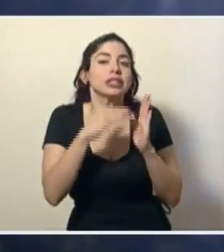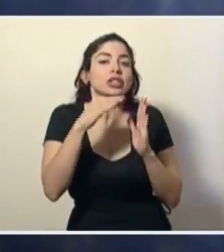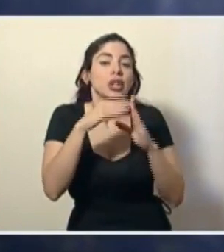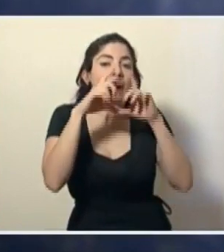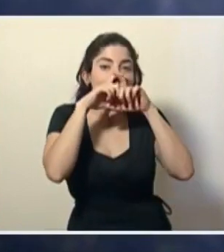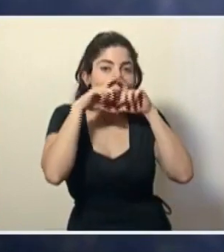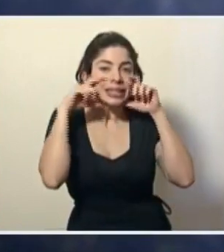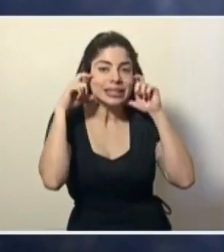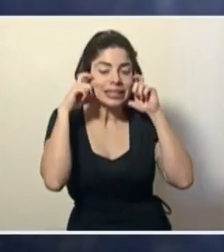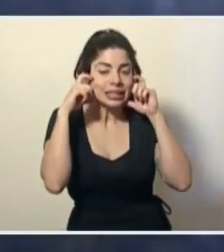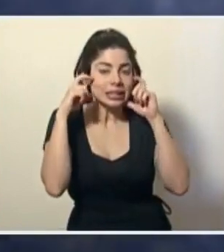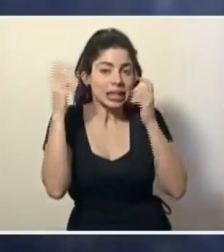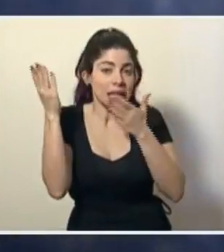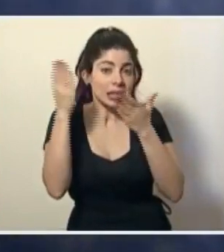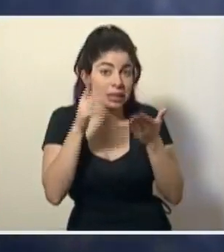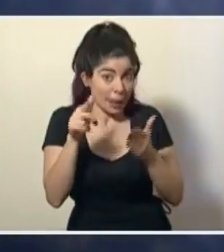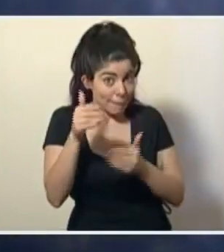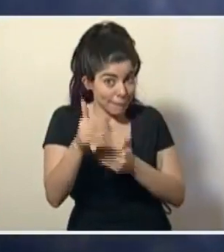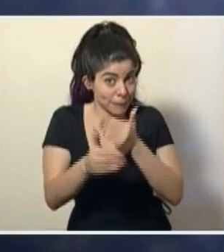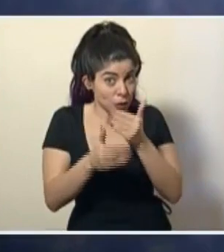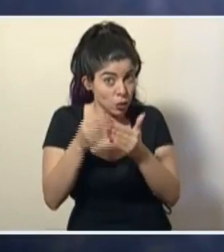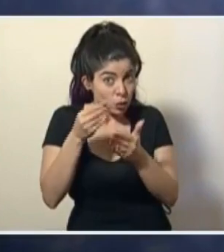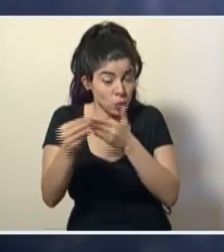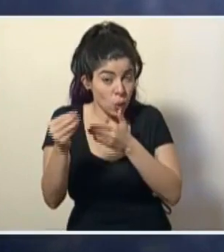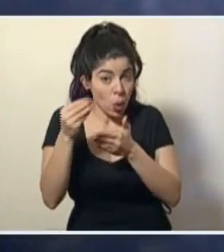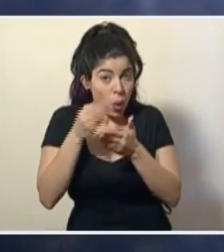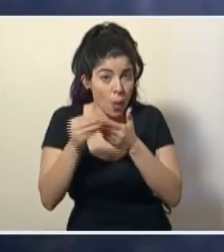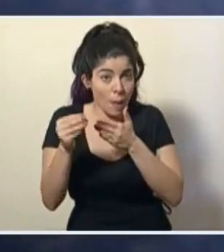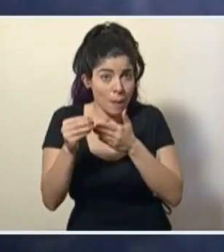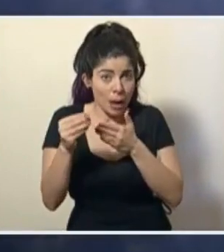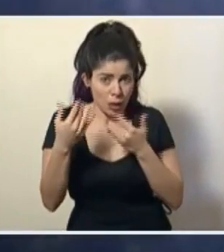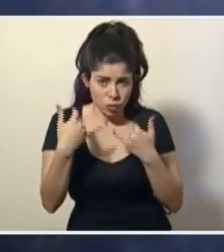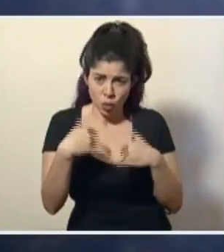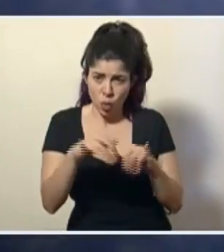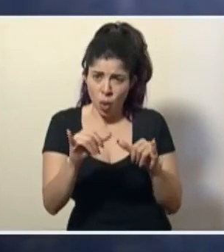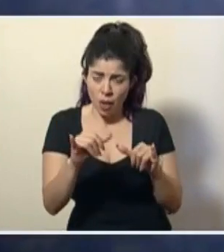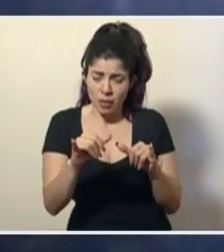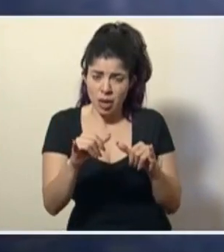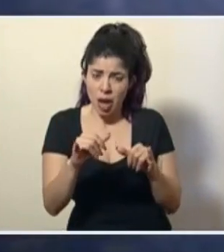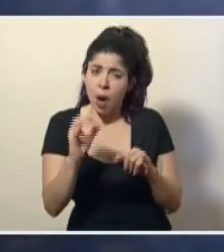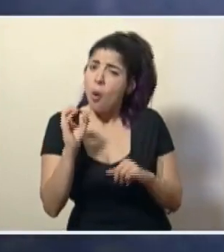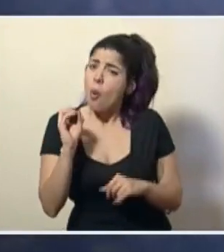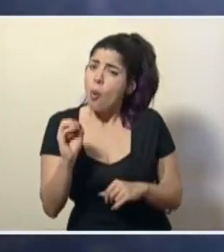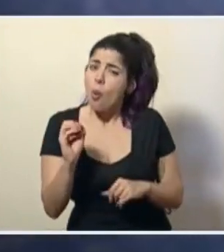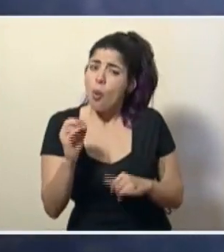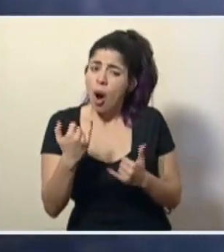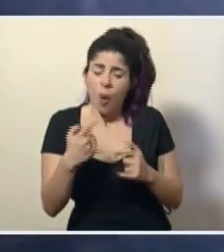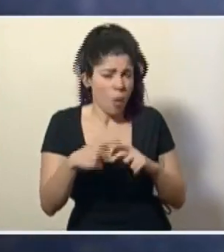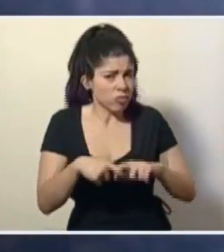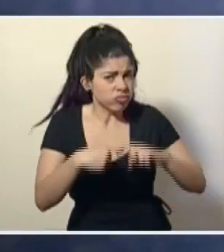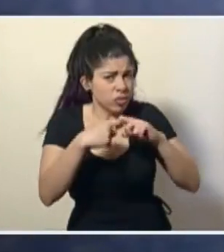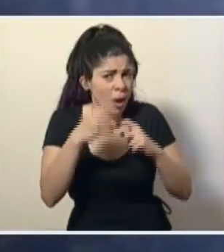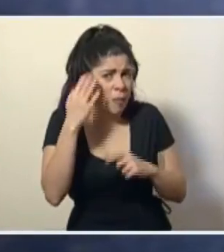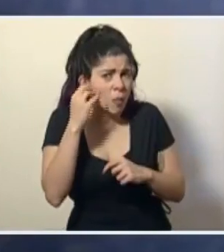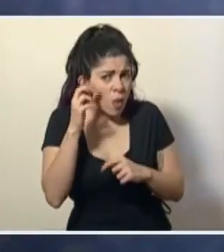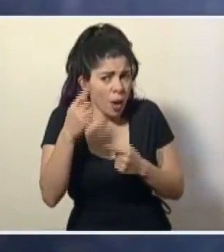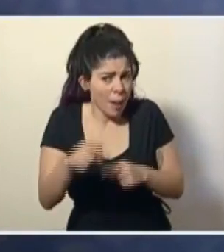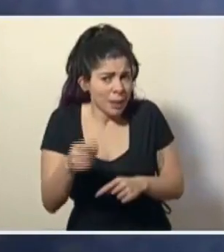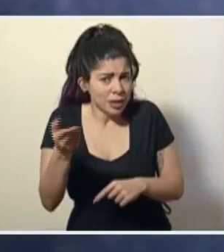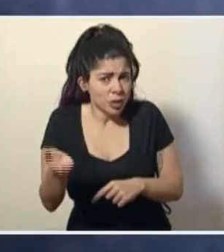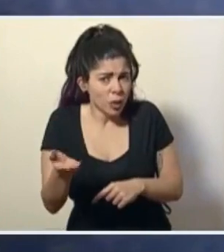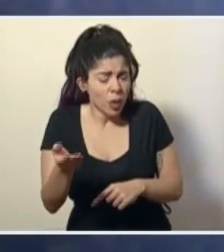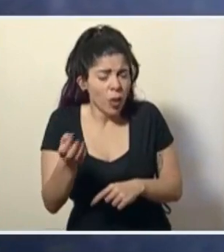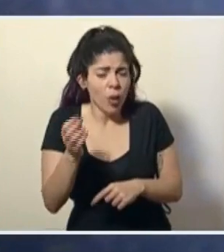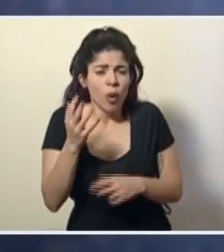de mascarillas sanitarias. ¿Ese proceso de adjudicación de compra se mantiene en marcha o está suspendido en razón de lo que ha